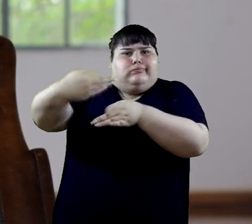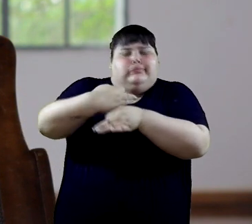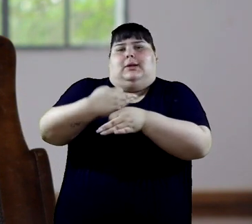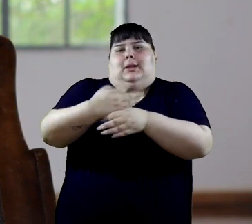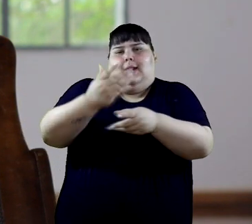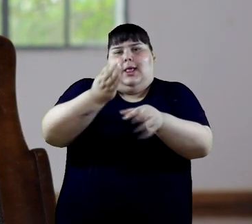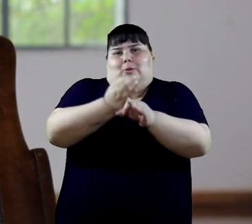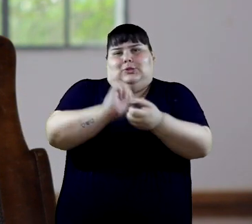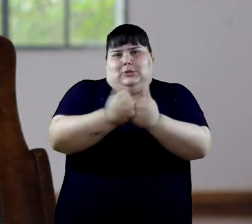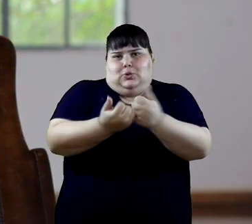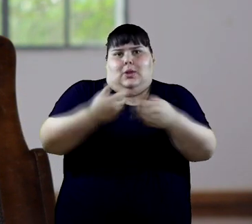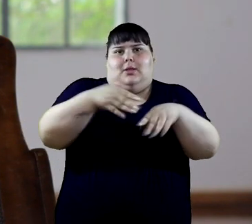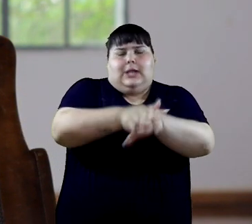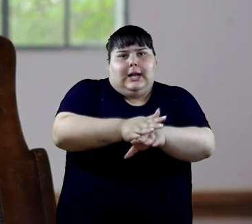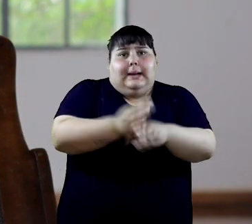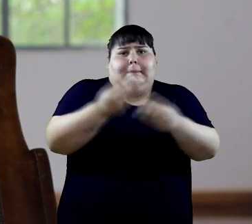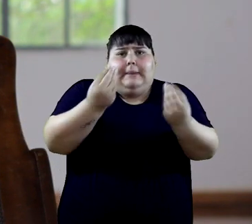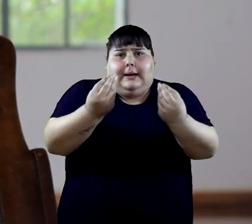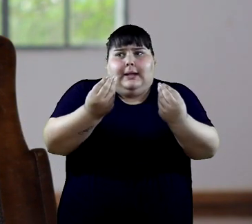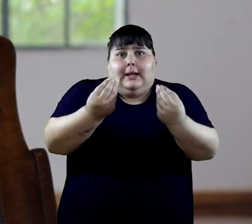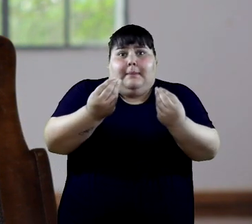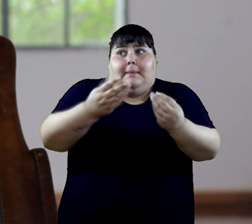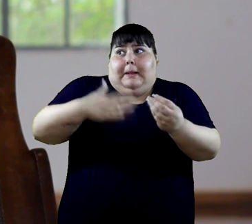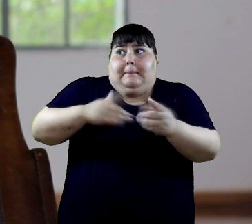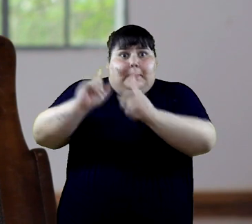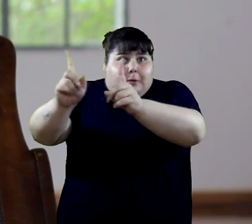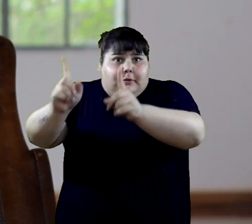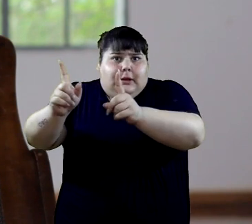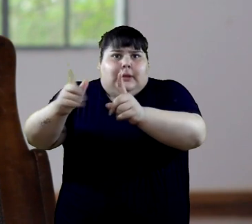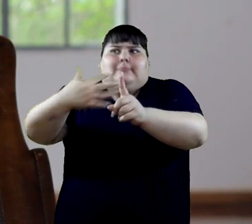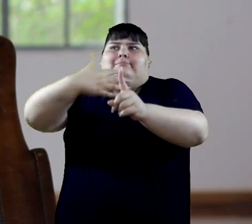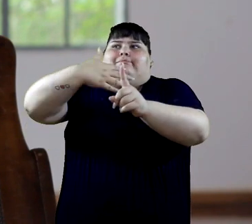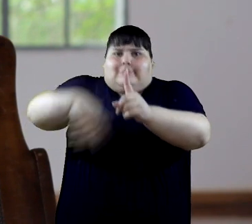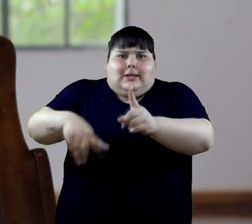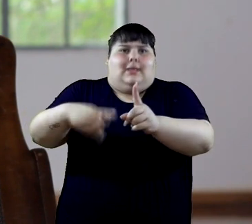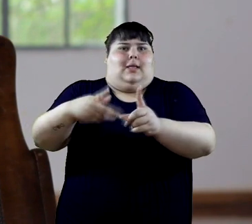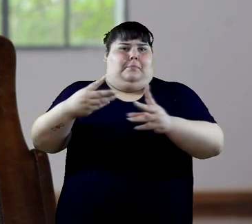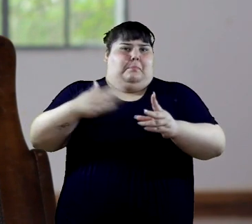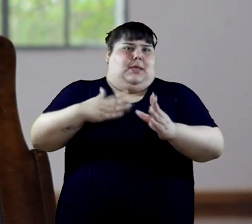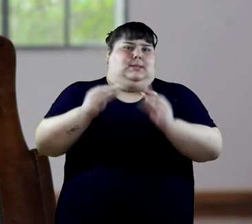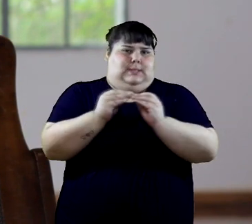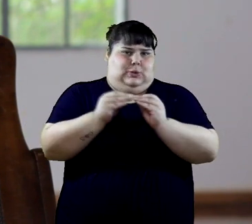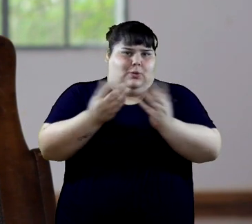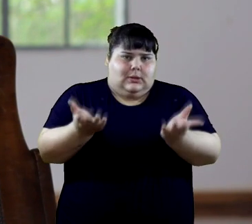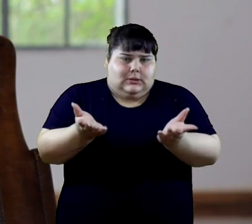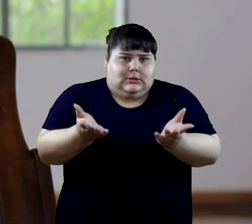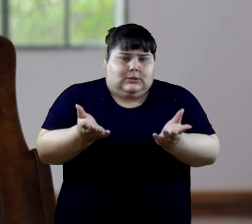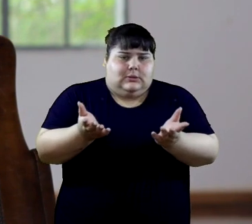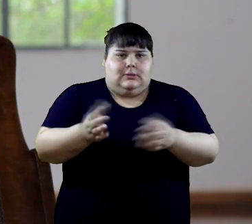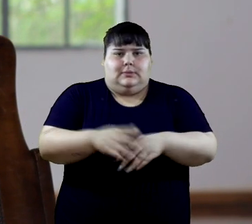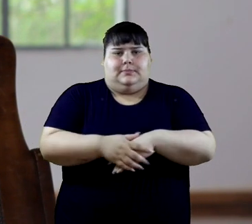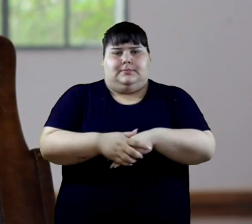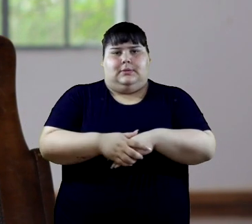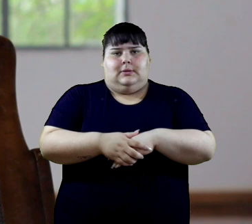me he aplicado la educación sexual integral para que los docentes entiendan y comprendan, ¿no? Lo que yo